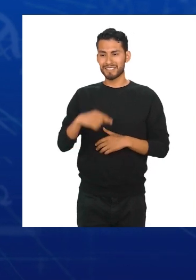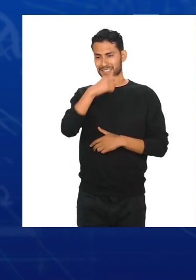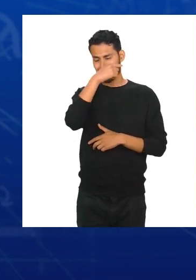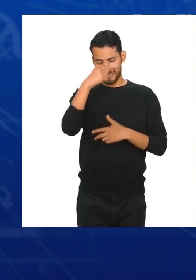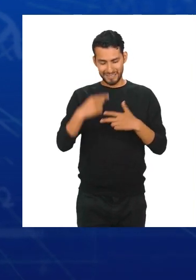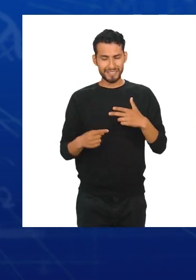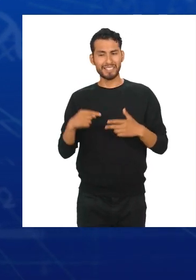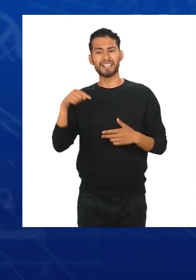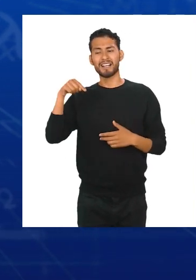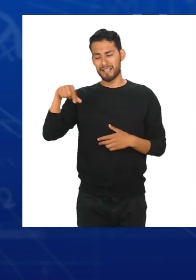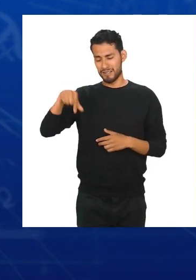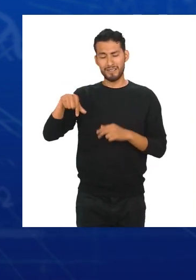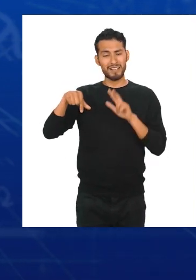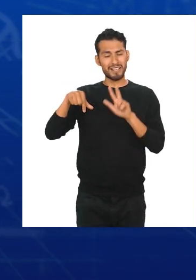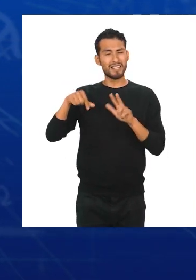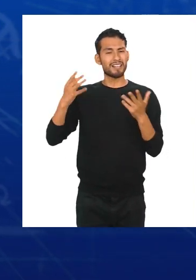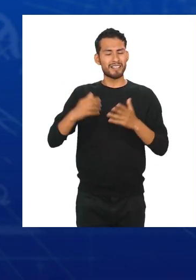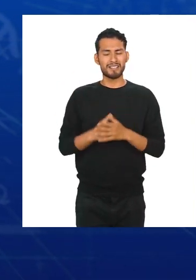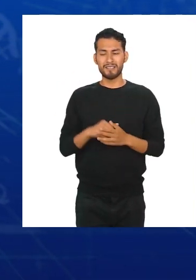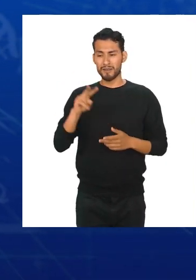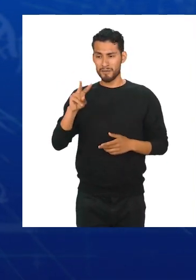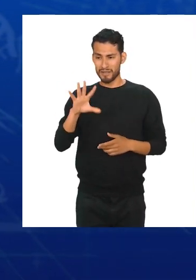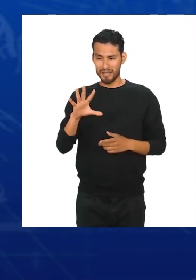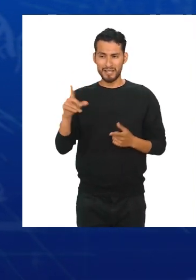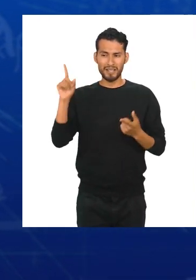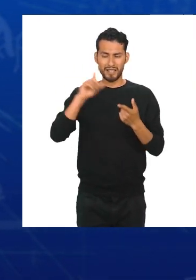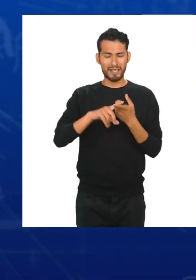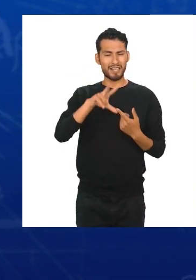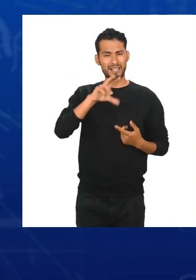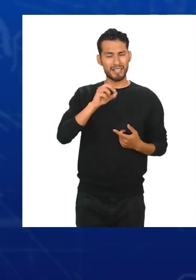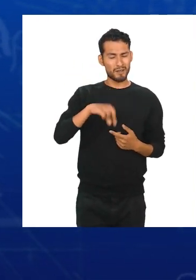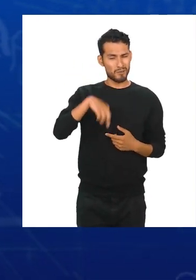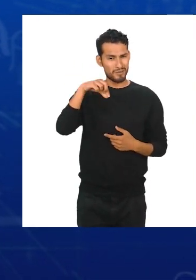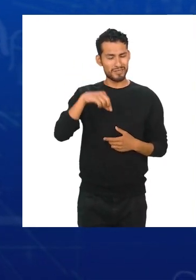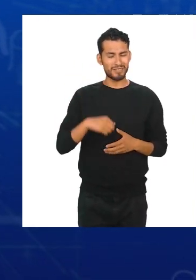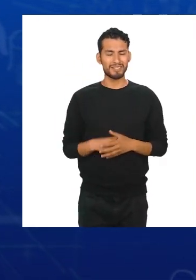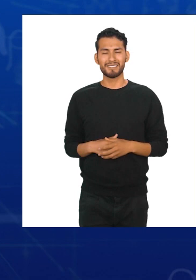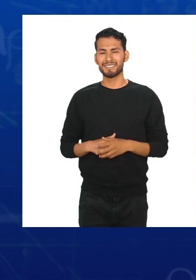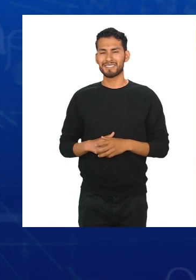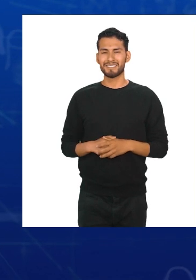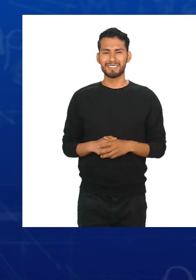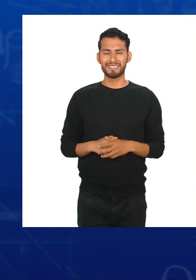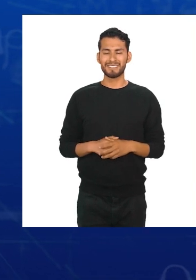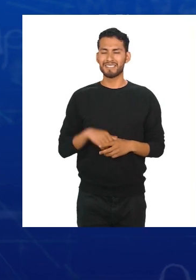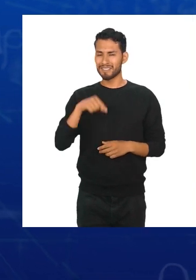Del tercer cuartil es el intervalo que va de 25 a 30 puntos.